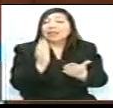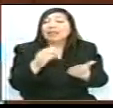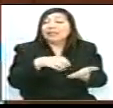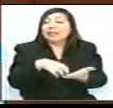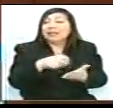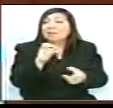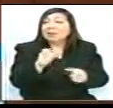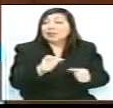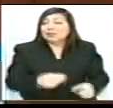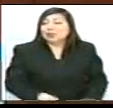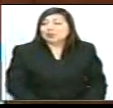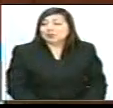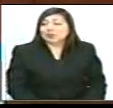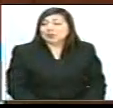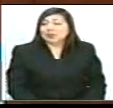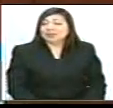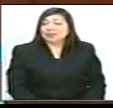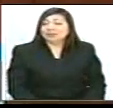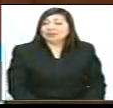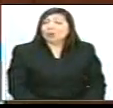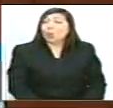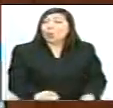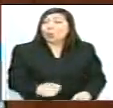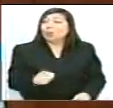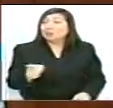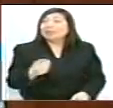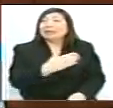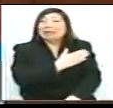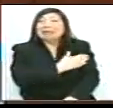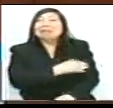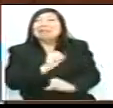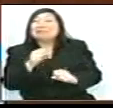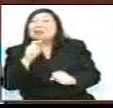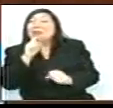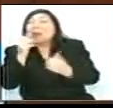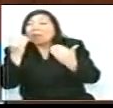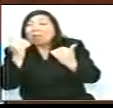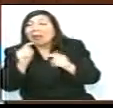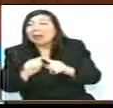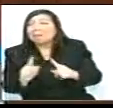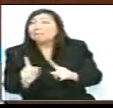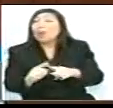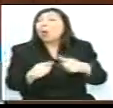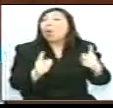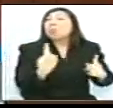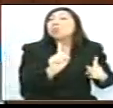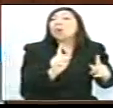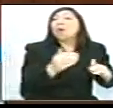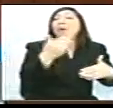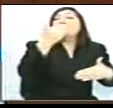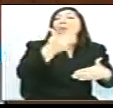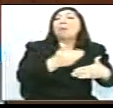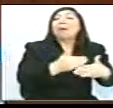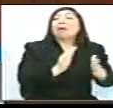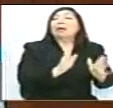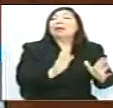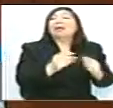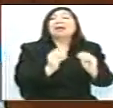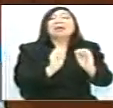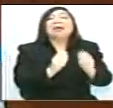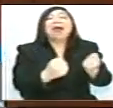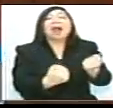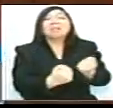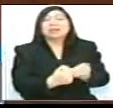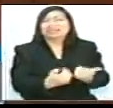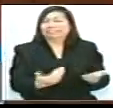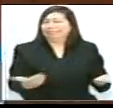pueblo. Entonces, cuando les conviene, sí, no hay que abdicar. Y cuando no les conviene, sí, abdiquemos, vayámonos